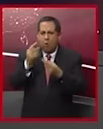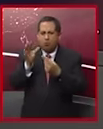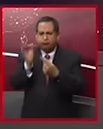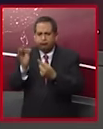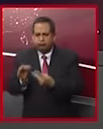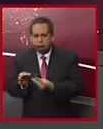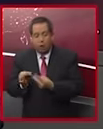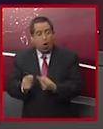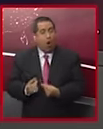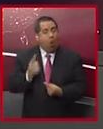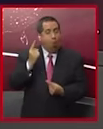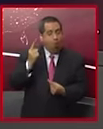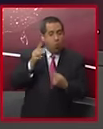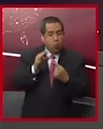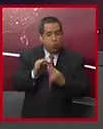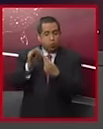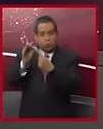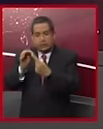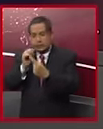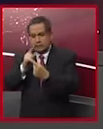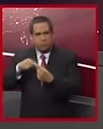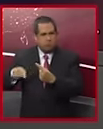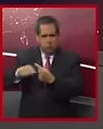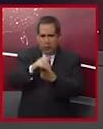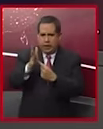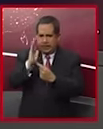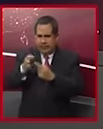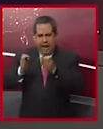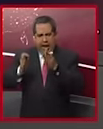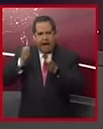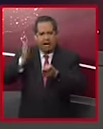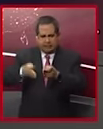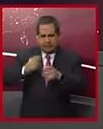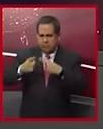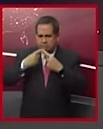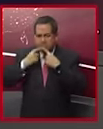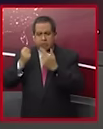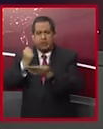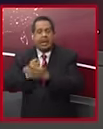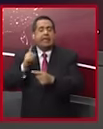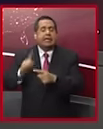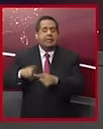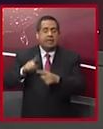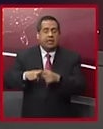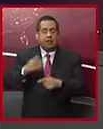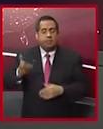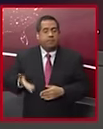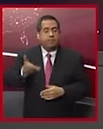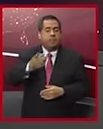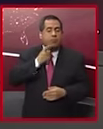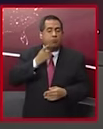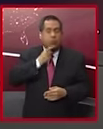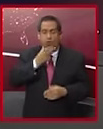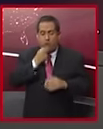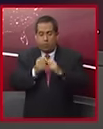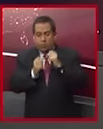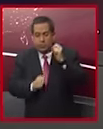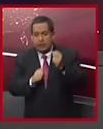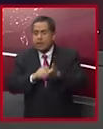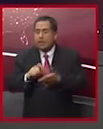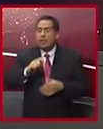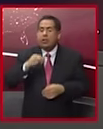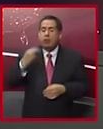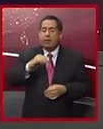de las reservas presentadas al Pleno y que fue aceptada para su discusión y posterior aprobación fue la presentada por el diputado constituyente Jaime